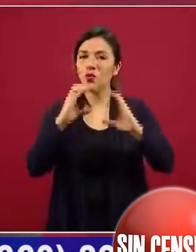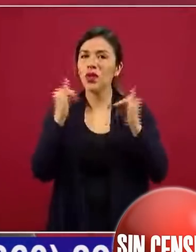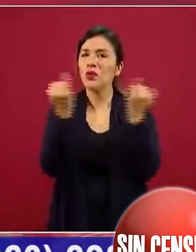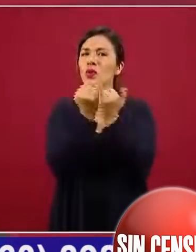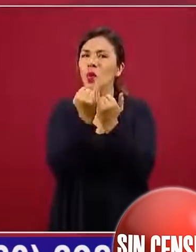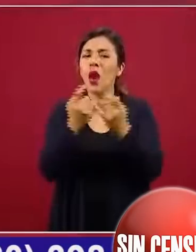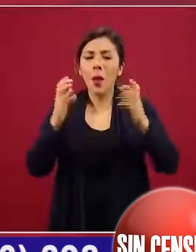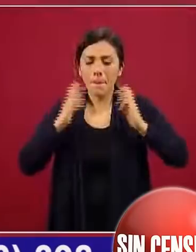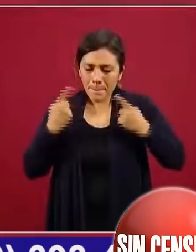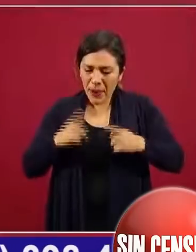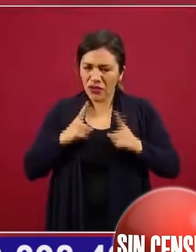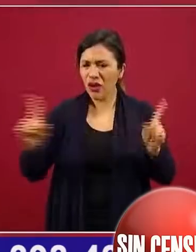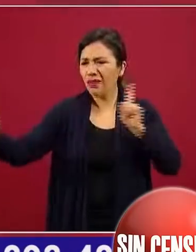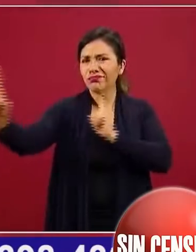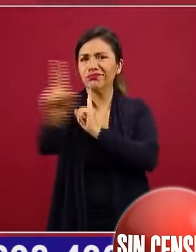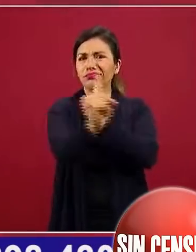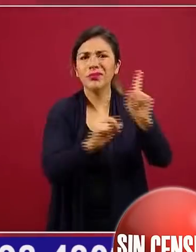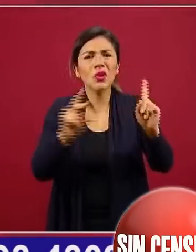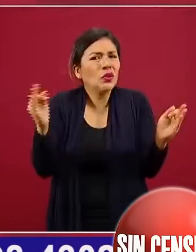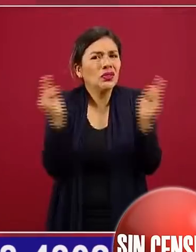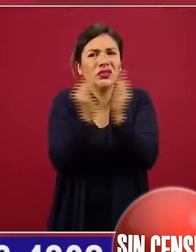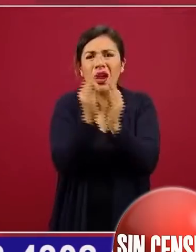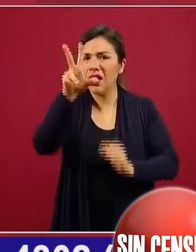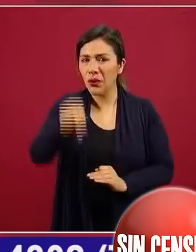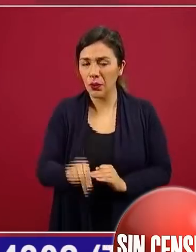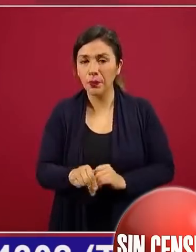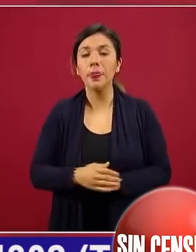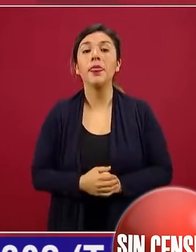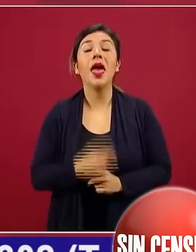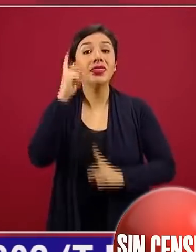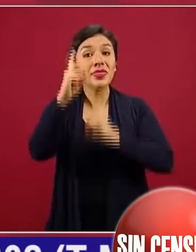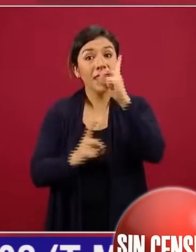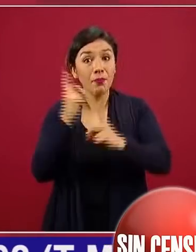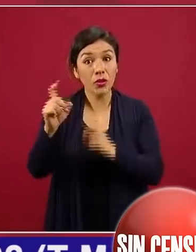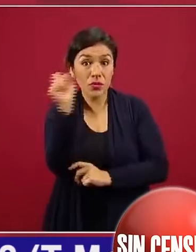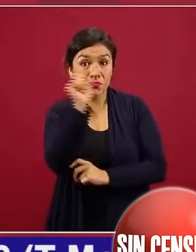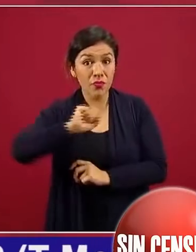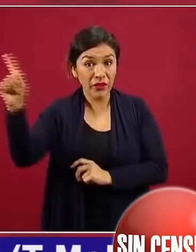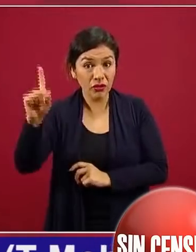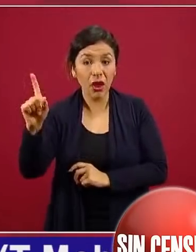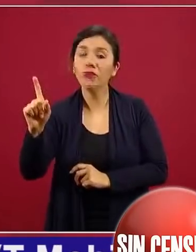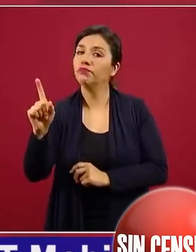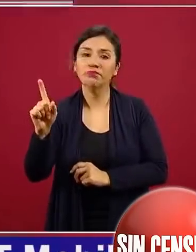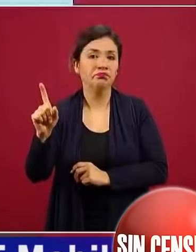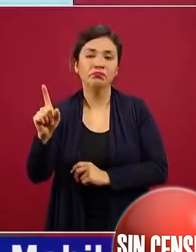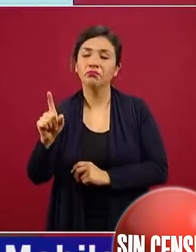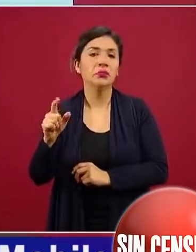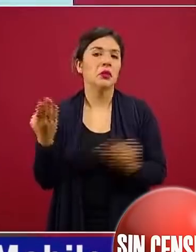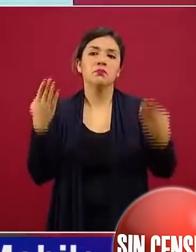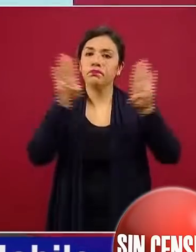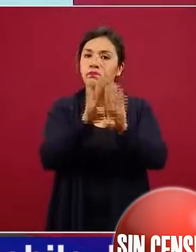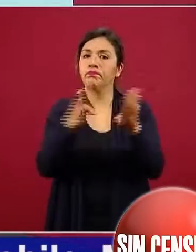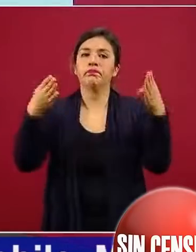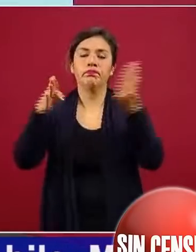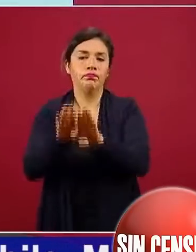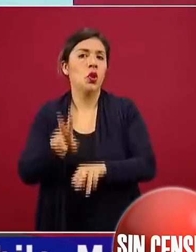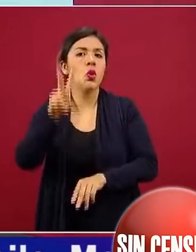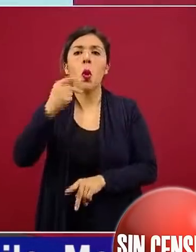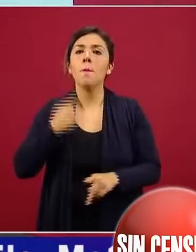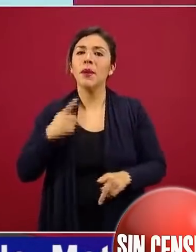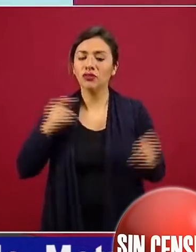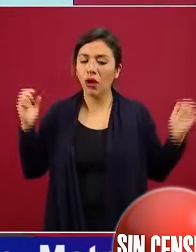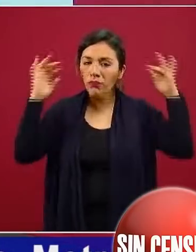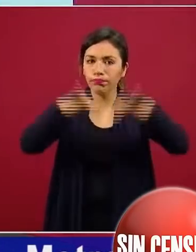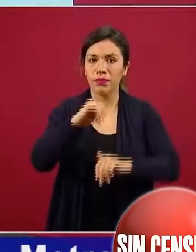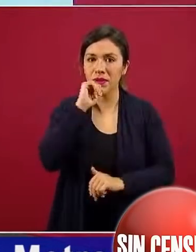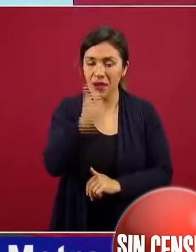estén físicamente distanciadas las personas. Actividades deportivas profesionales permanecen sin público, tanto en semáforo rojo como